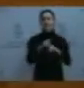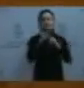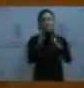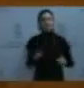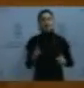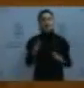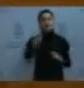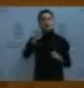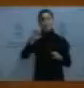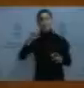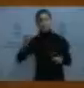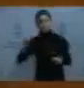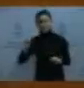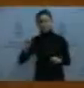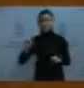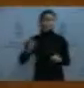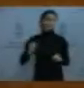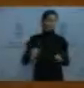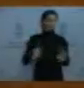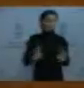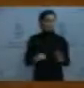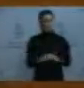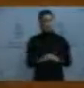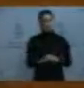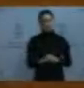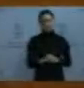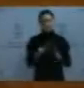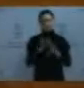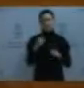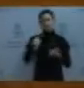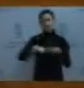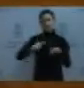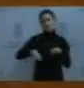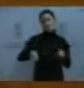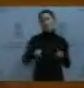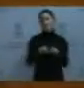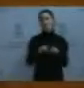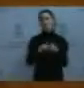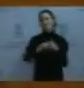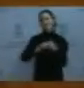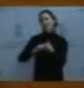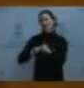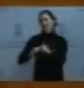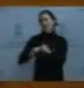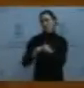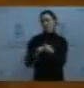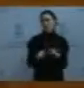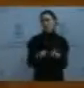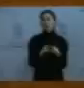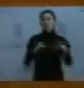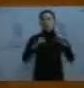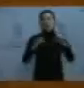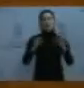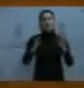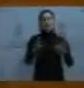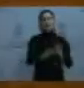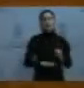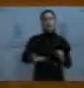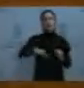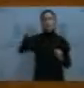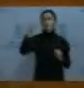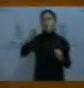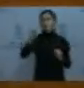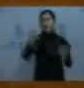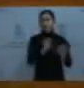es PISA, desde luego, no derivan de elementos tan adyacentes como pueda ser el Distrito Único o los